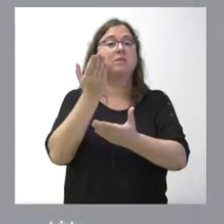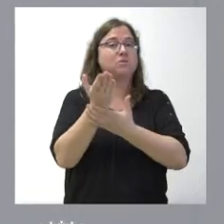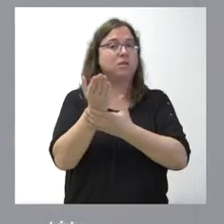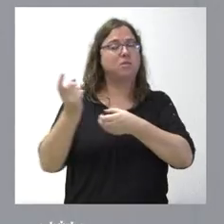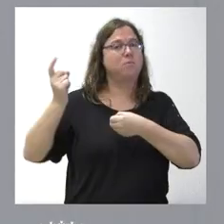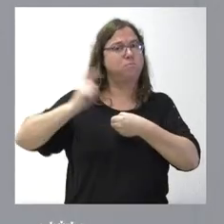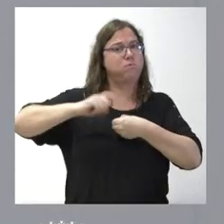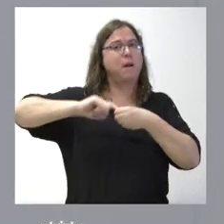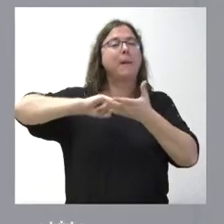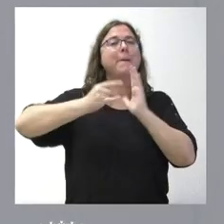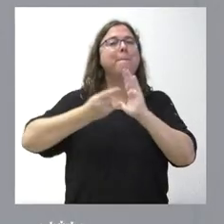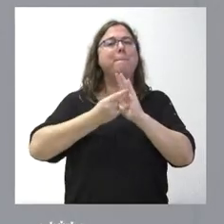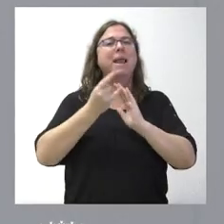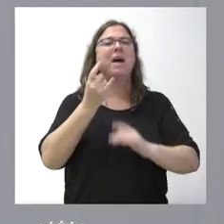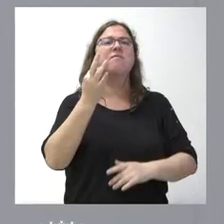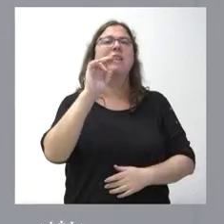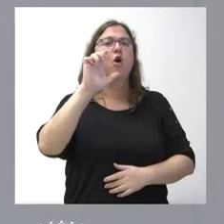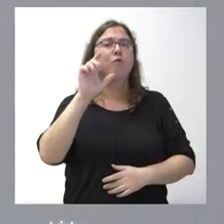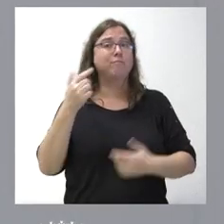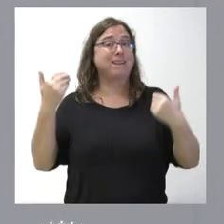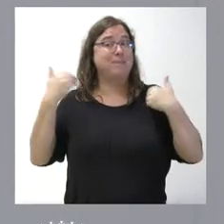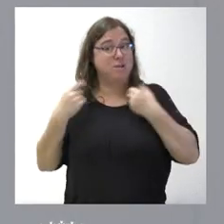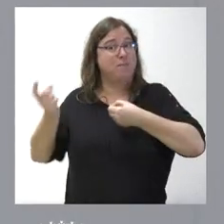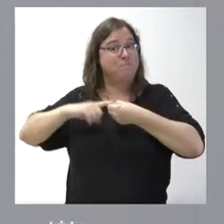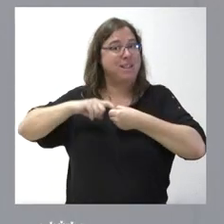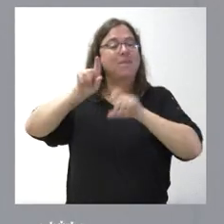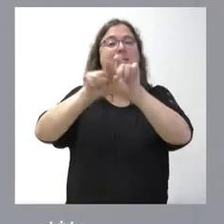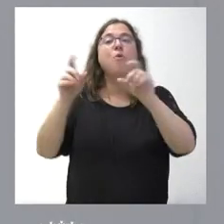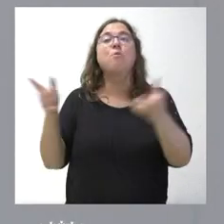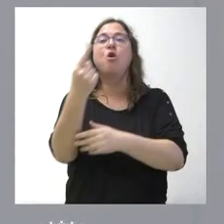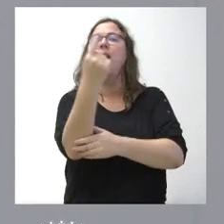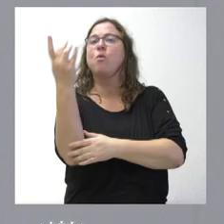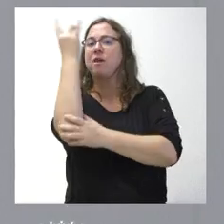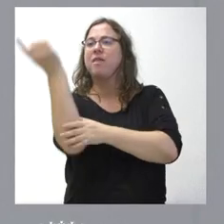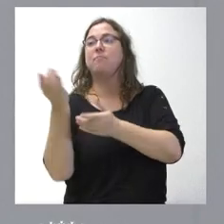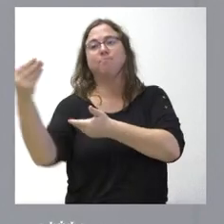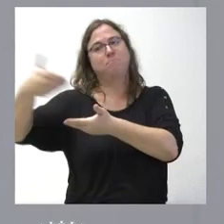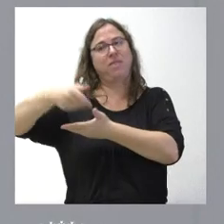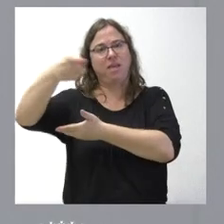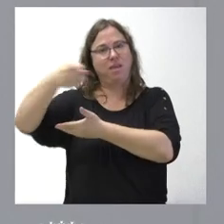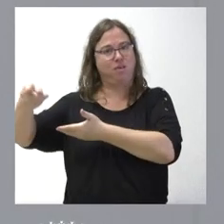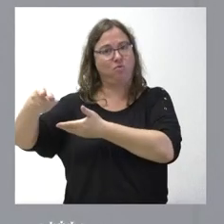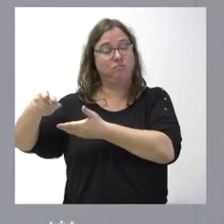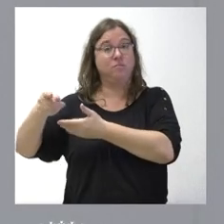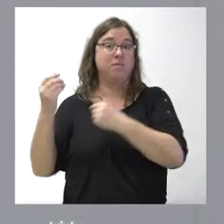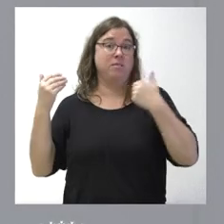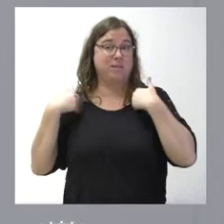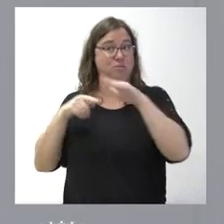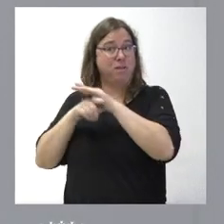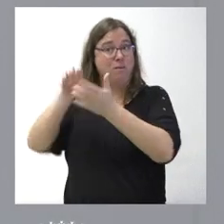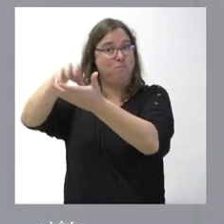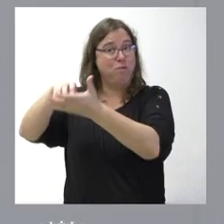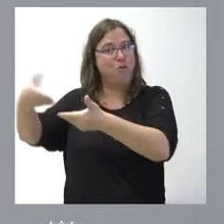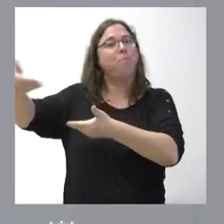al plan cilog corresponde a los promotores de cada una de estas iniciativas y por tanto ante los promotores del polígono y segundo